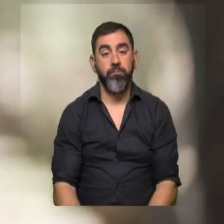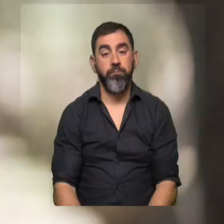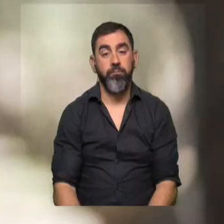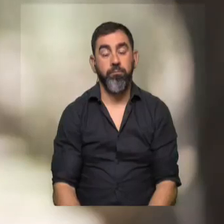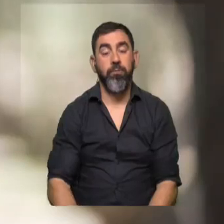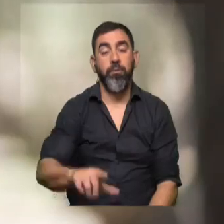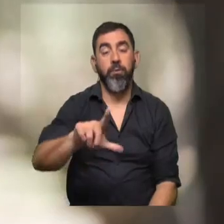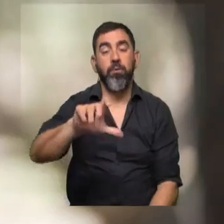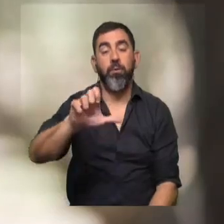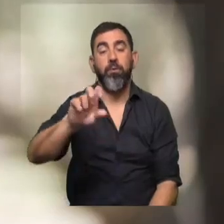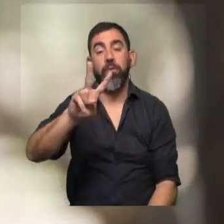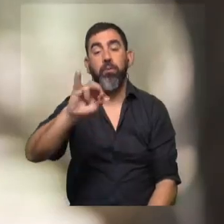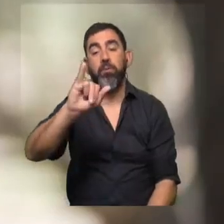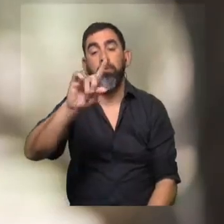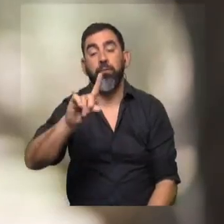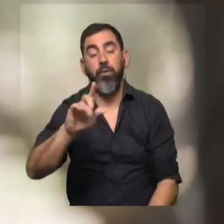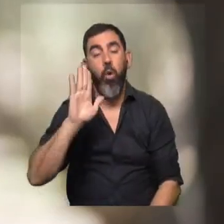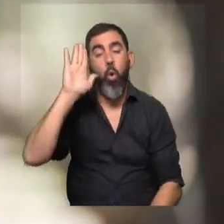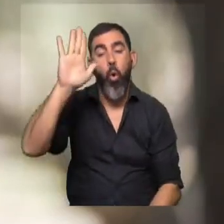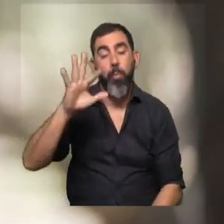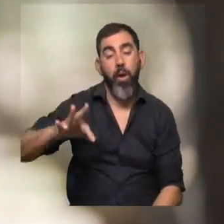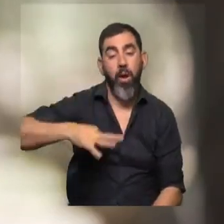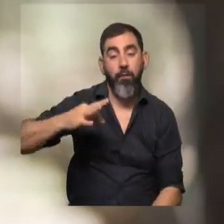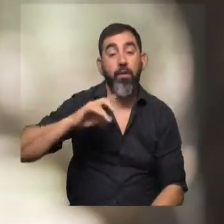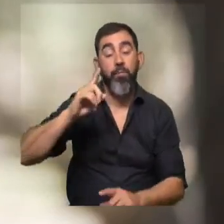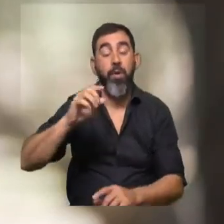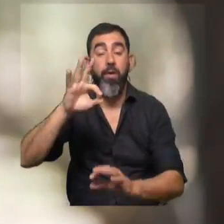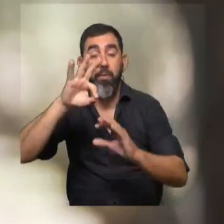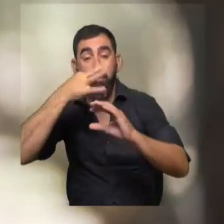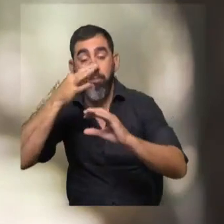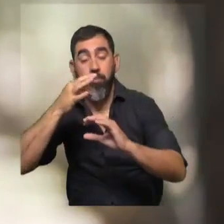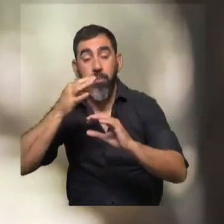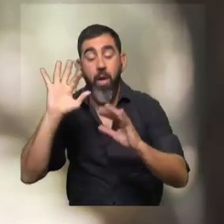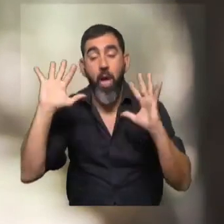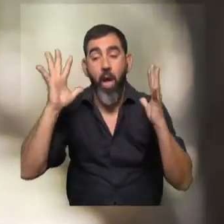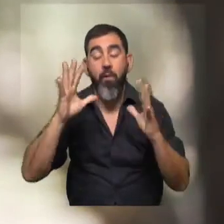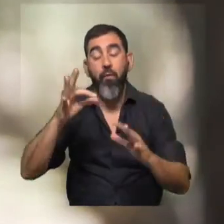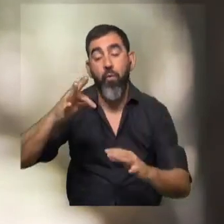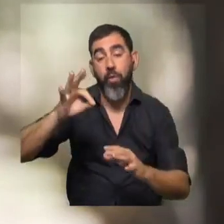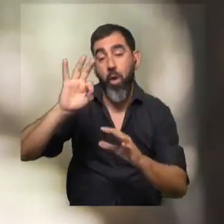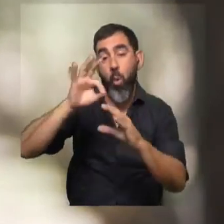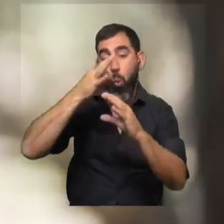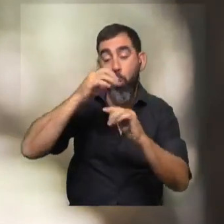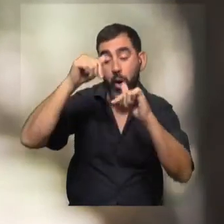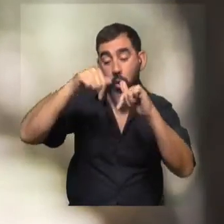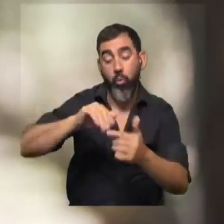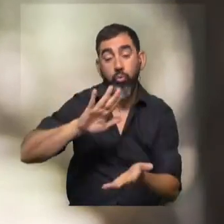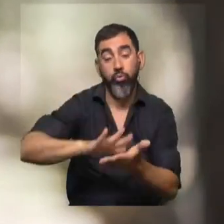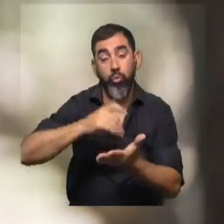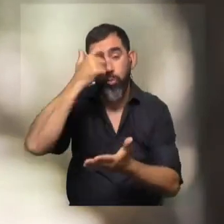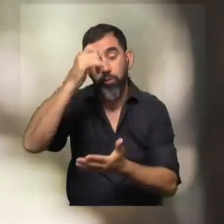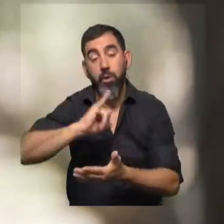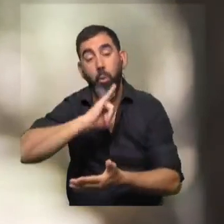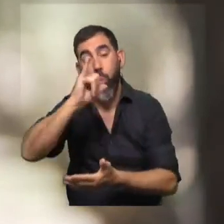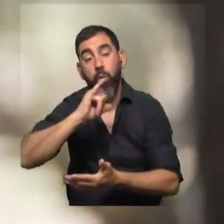Levid, un nombre en homenaje a la vida y a la vid, la planta de la uva. Hoy en Sobre Ciencia Les contamos